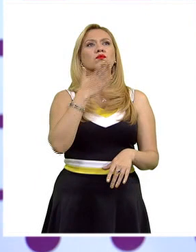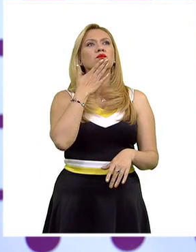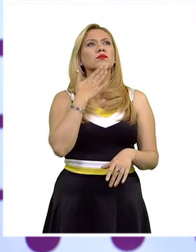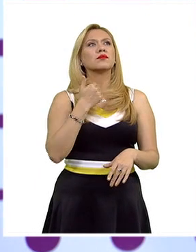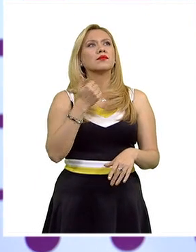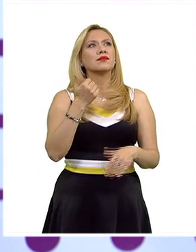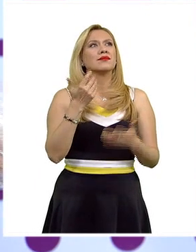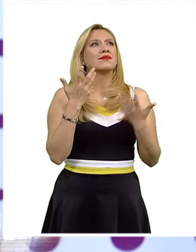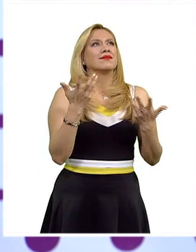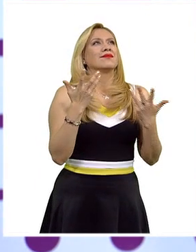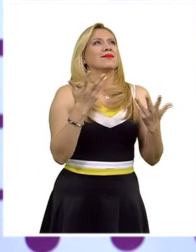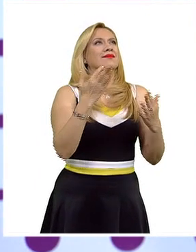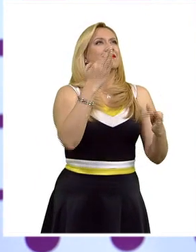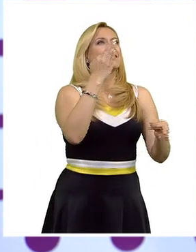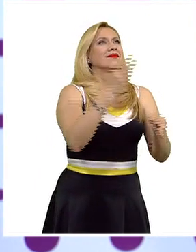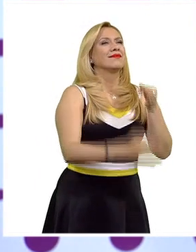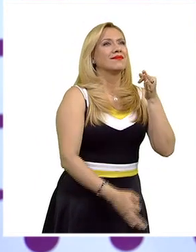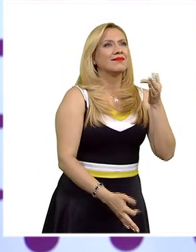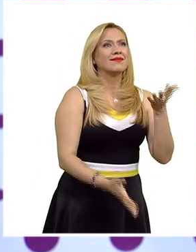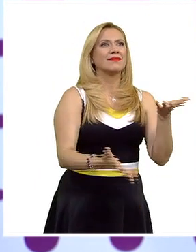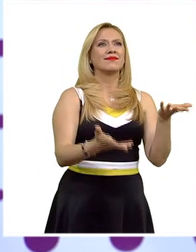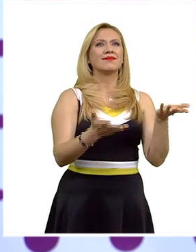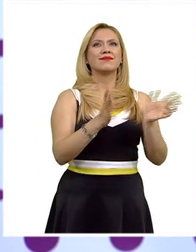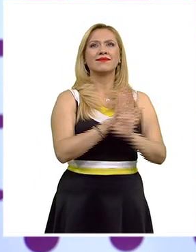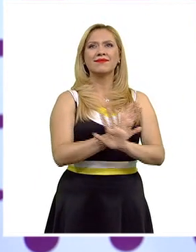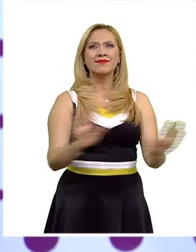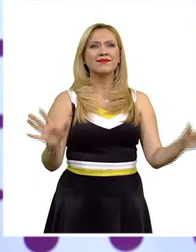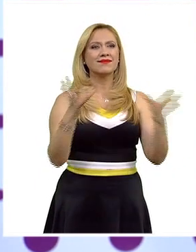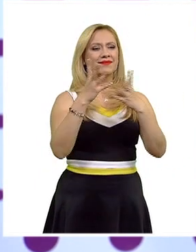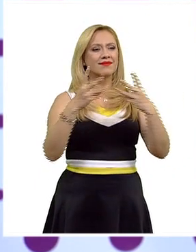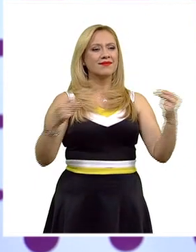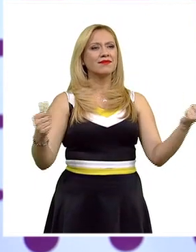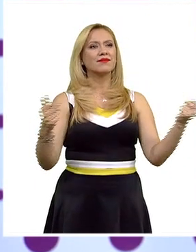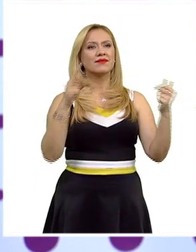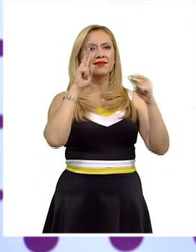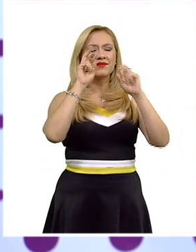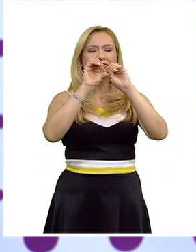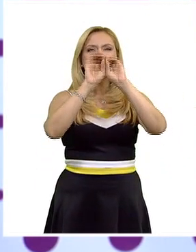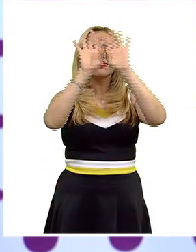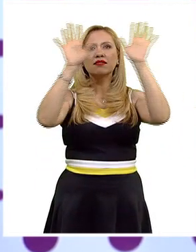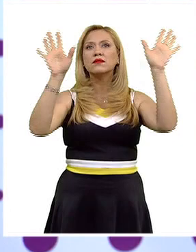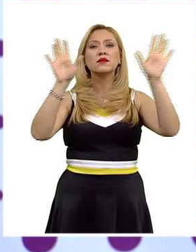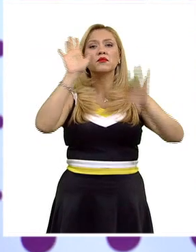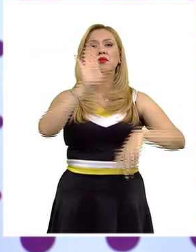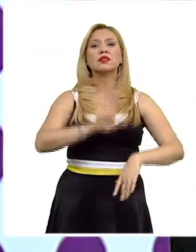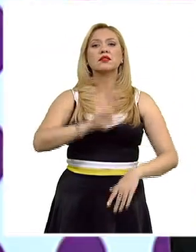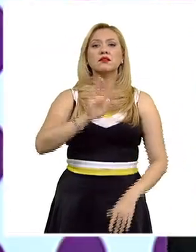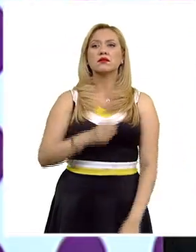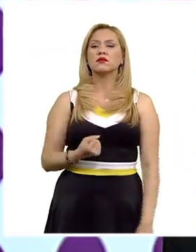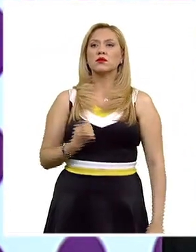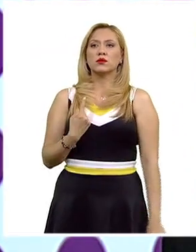nos arrojen luz, que nos aclaren como el panorama. En realidad estamos dejándolo solo como un número.